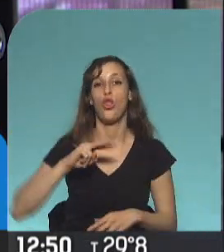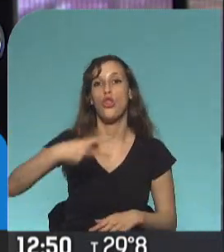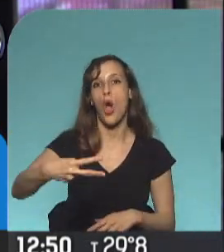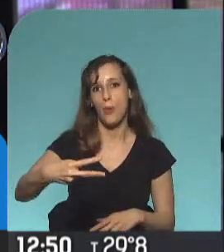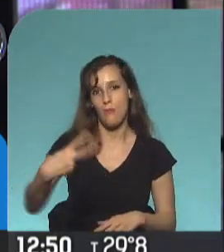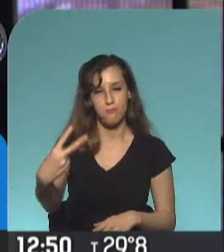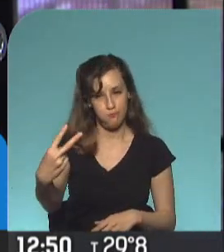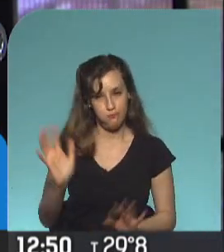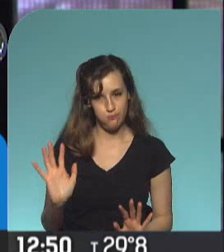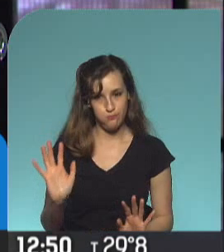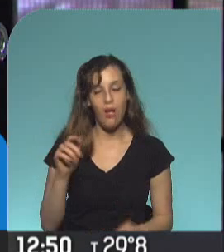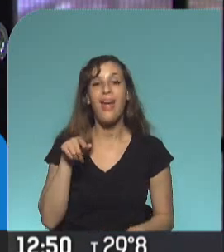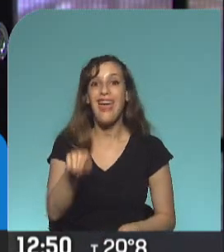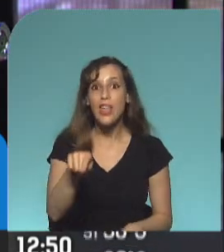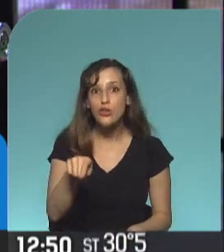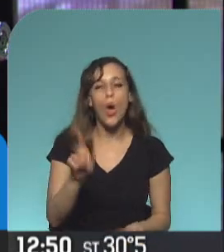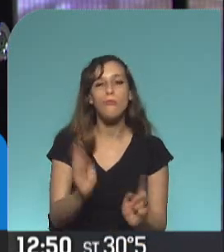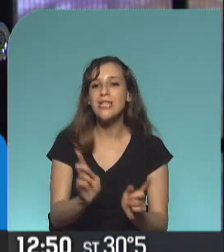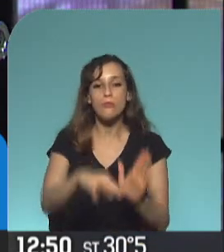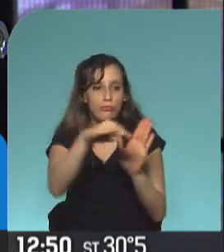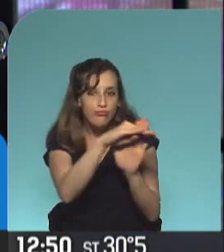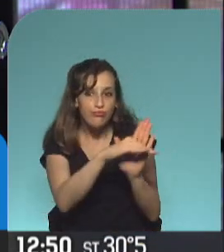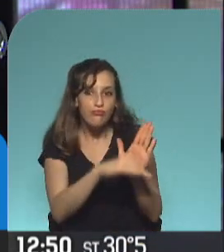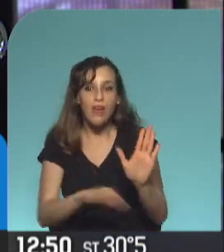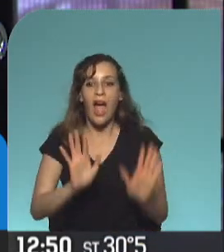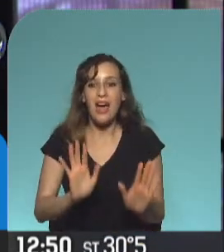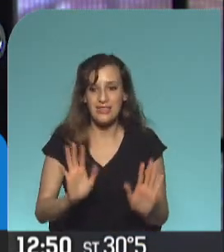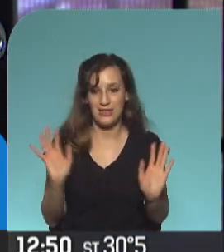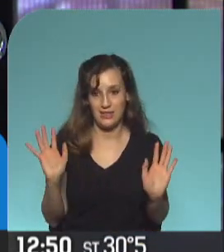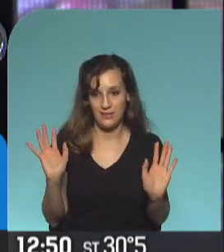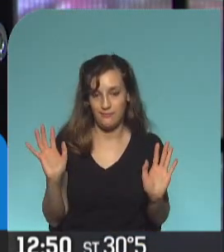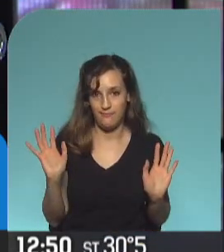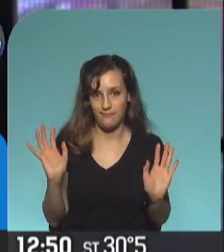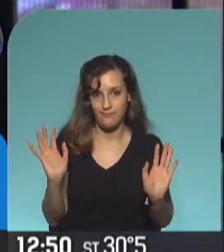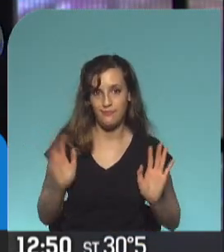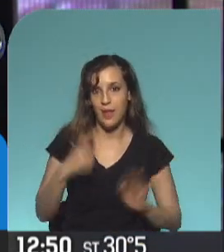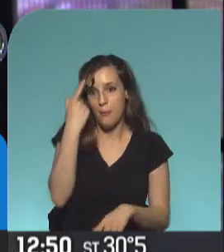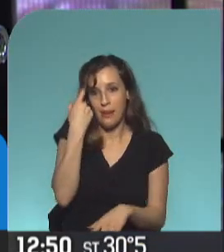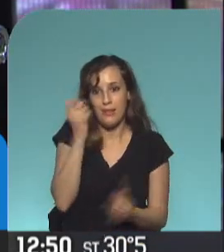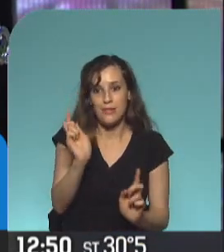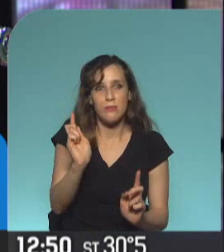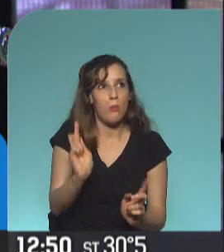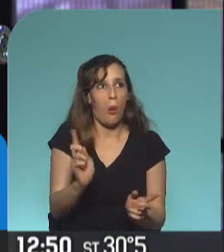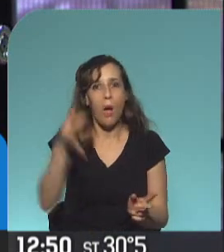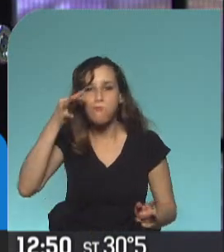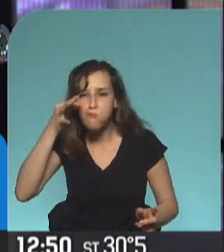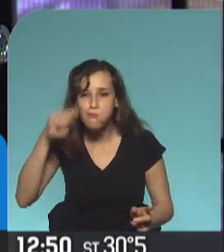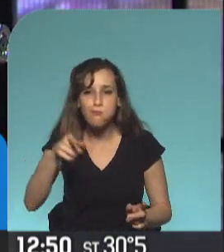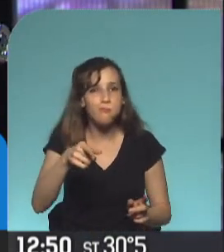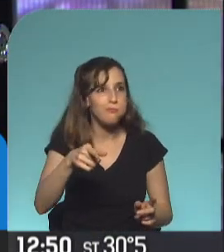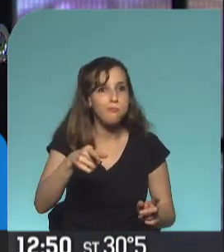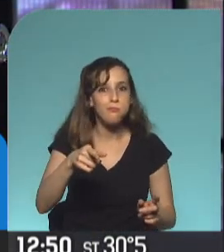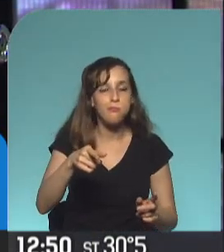Bueno, todas esas cosas, esas las aprendimos como ciudadanía, o sea, en el almacén, en el supermercado, sí. Incluso en nuestros